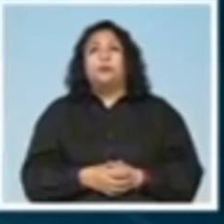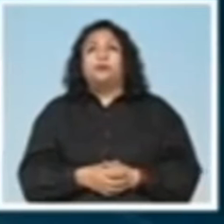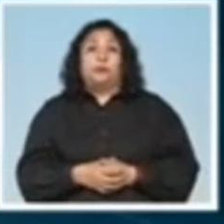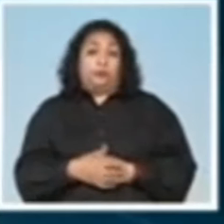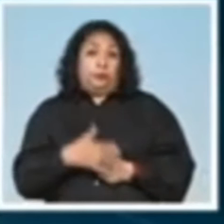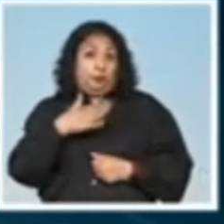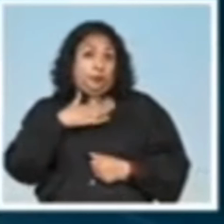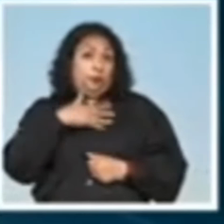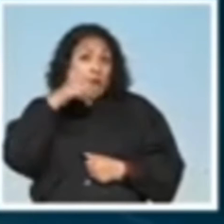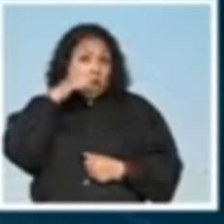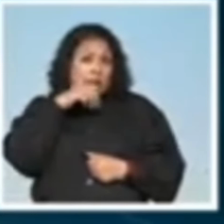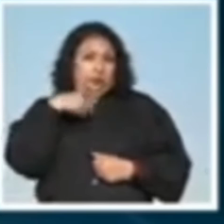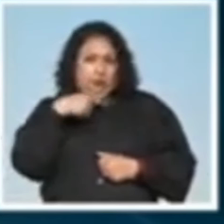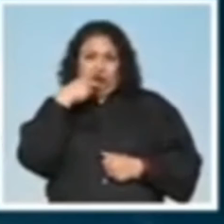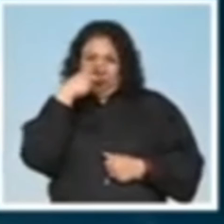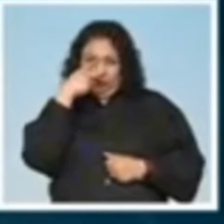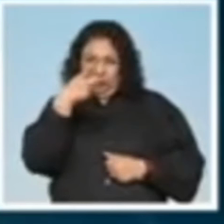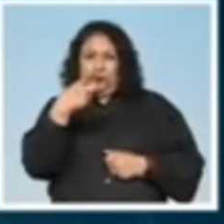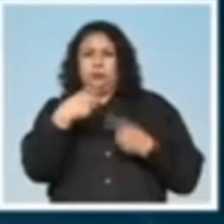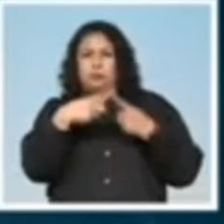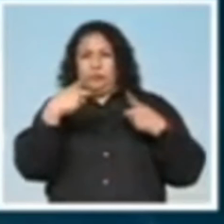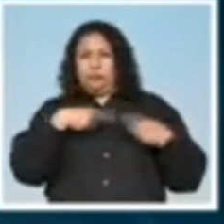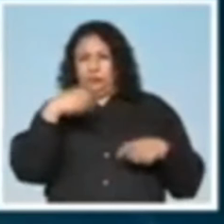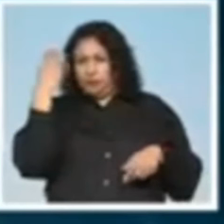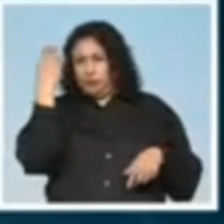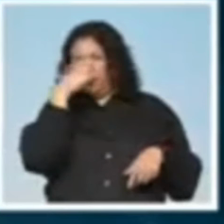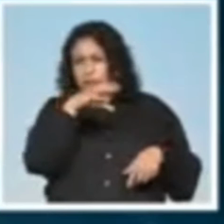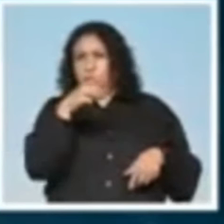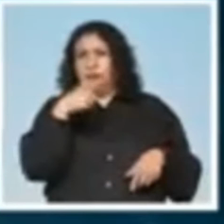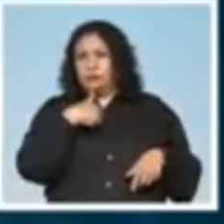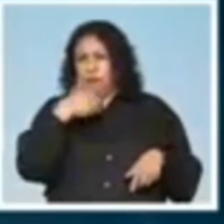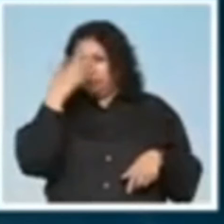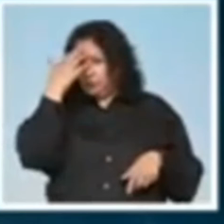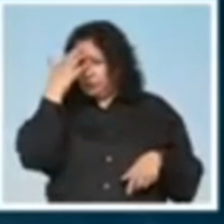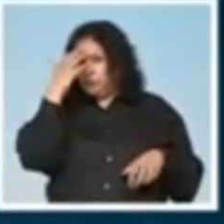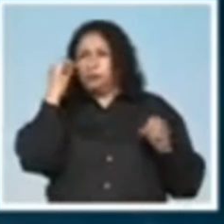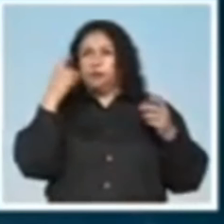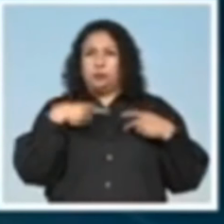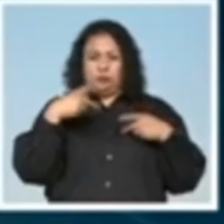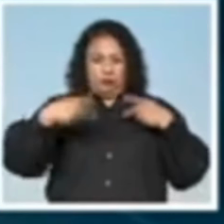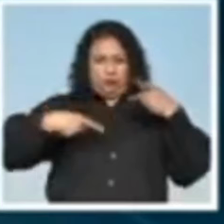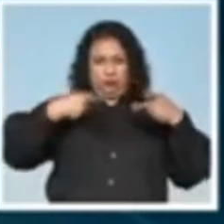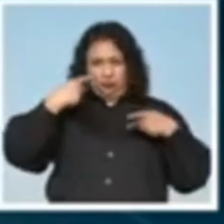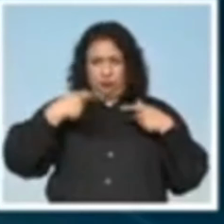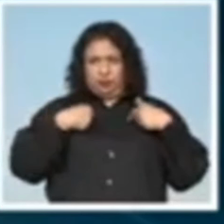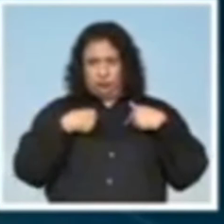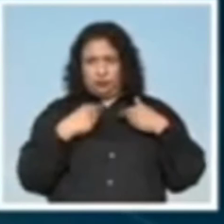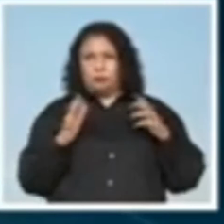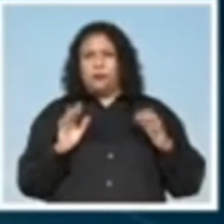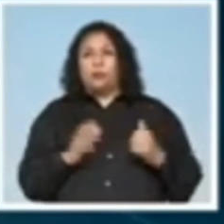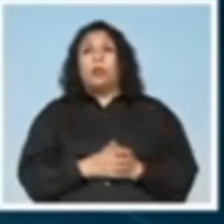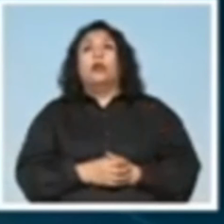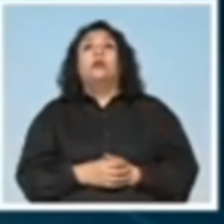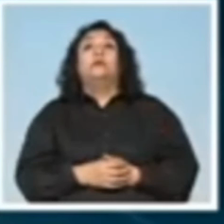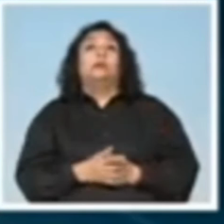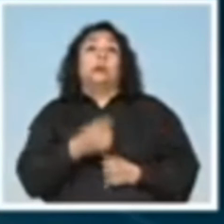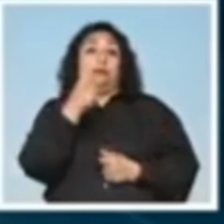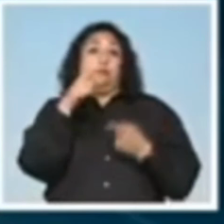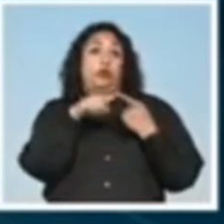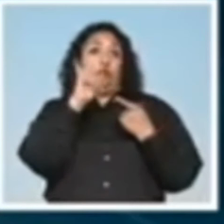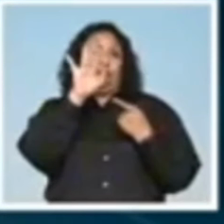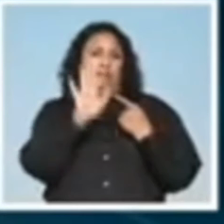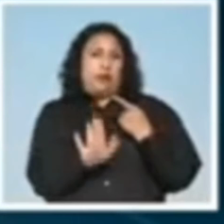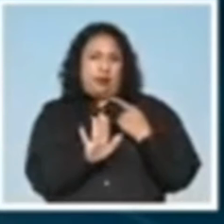Yo siempre se los he dicho a los fotógrafos que conozco o gente que me pregunta. Primero la